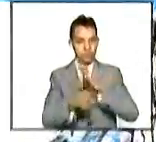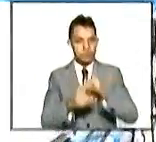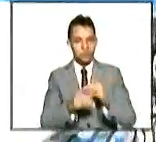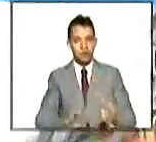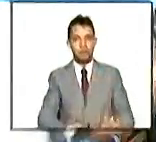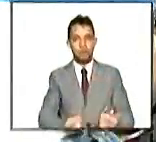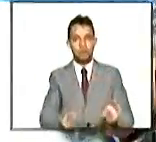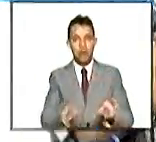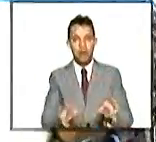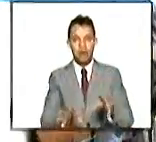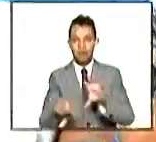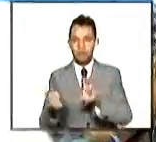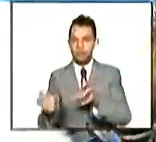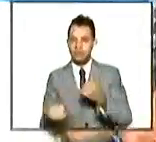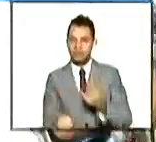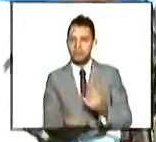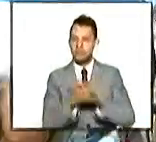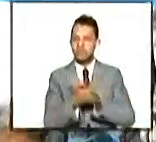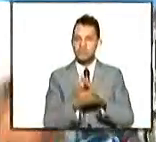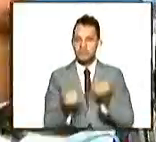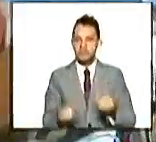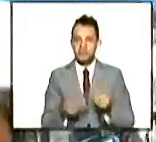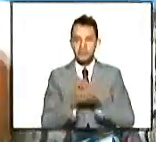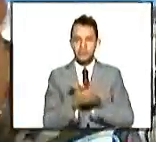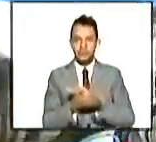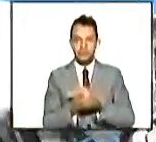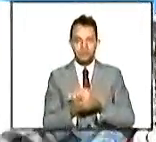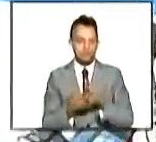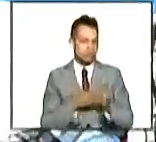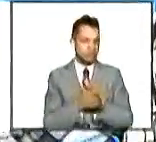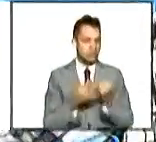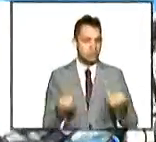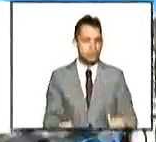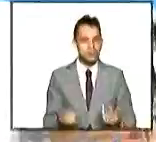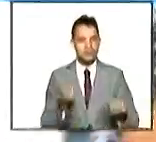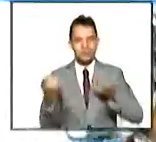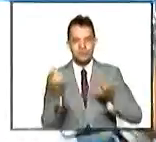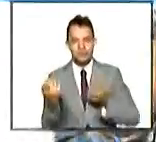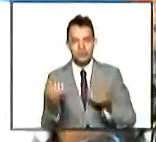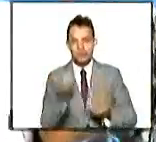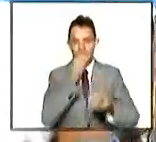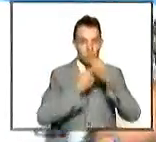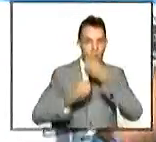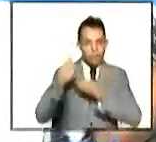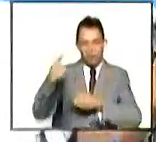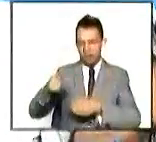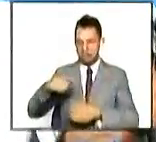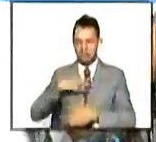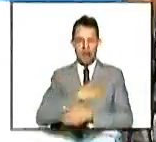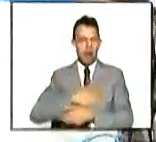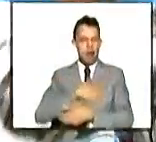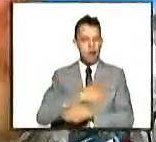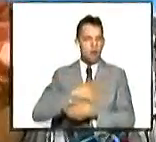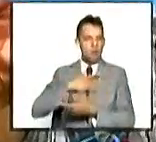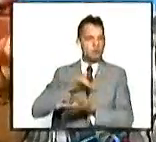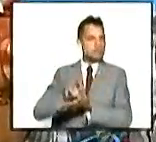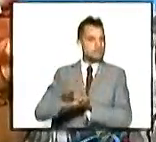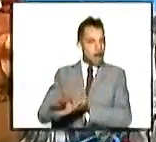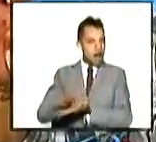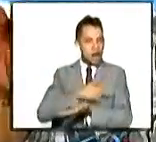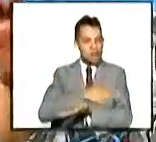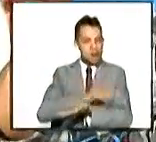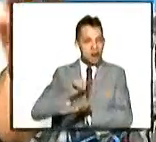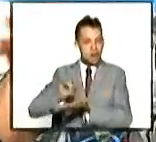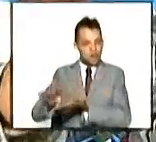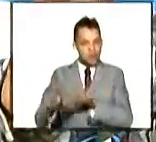sus pacientes, por si se quiere aliviar, no coma esto, no coma esto, no coma esto, no coma esto, que eso es porquería, eso es basura, eso es chatarra. Y vamos